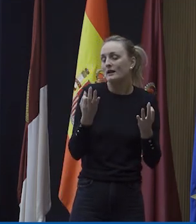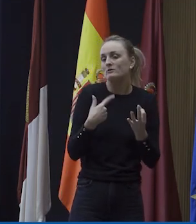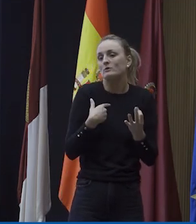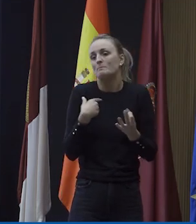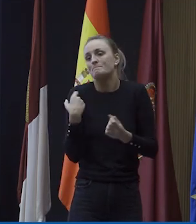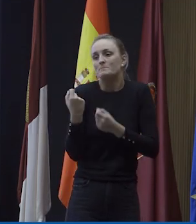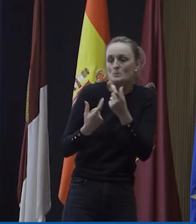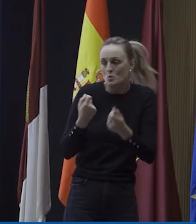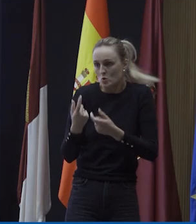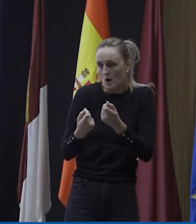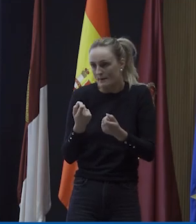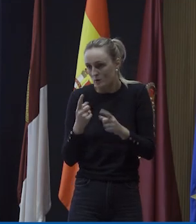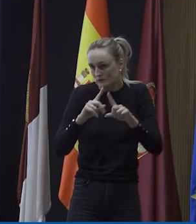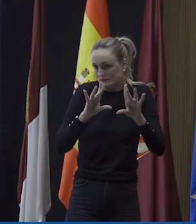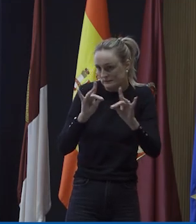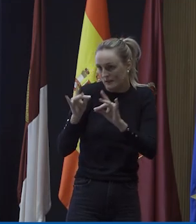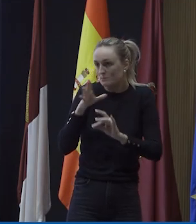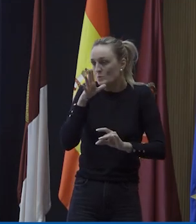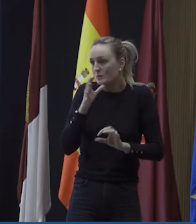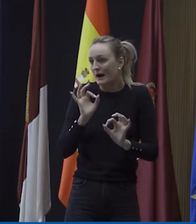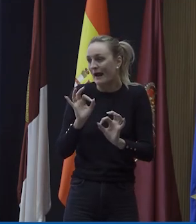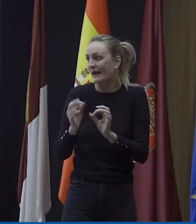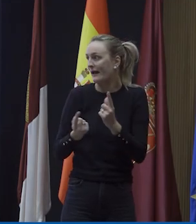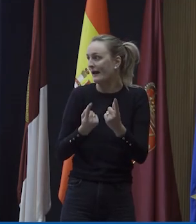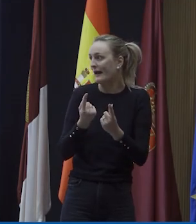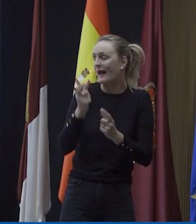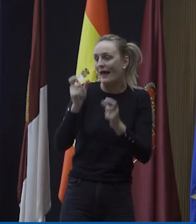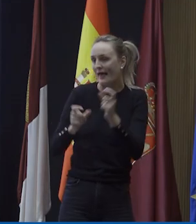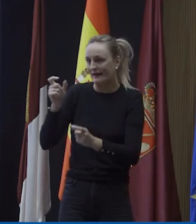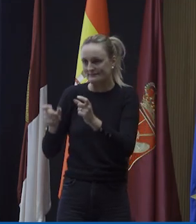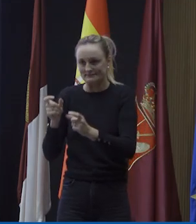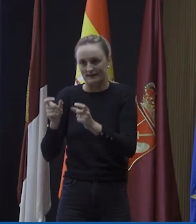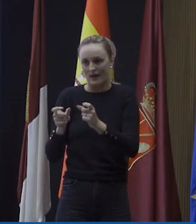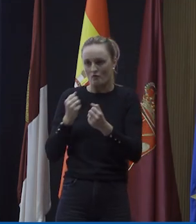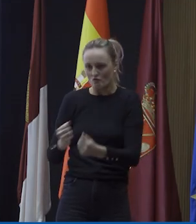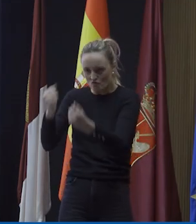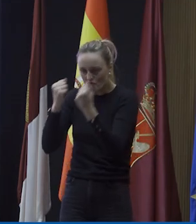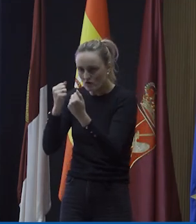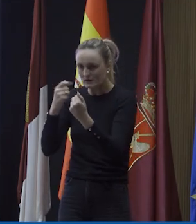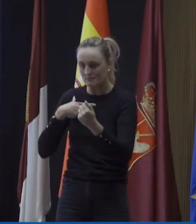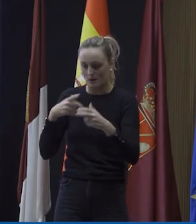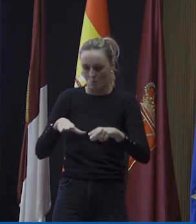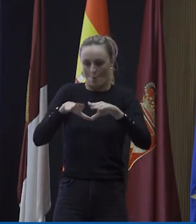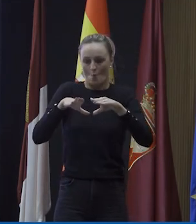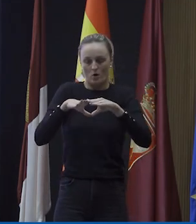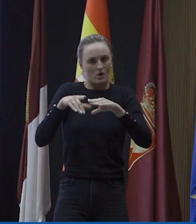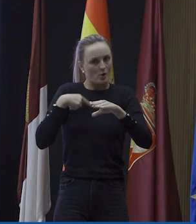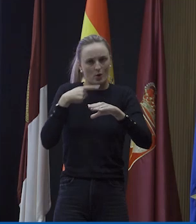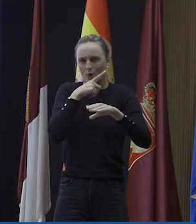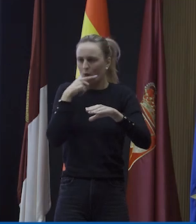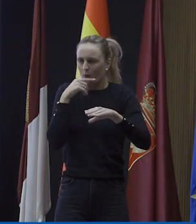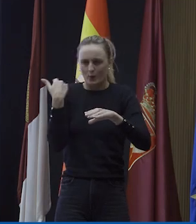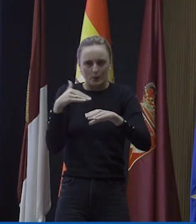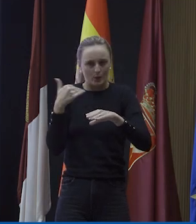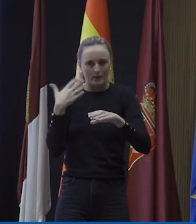mesura, porque hay gente que lo hace tan fuerte que casi entran en tetania o vienen con un suelo pélvico con dolorido porque